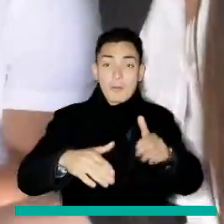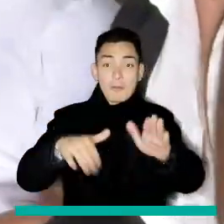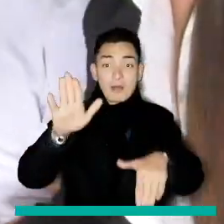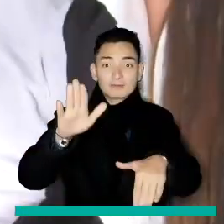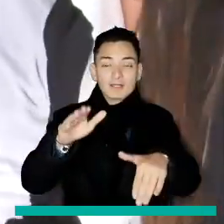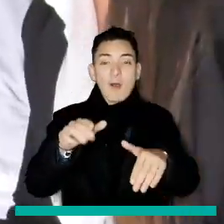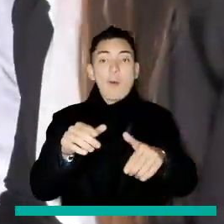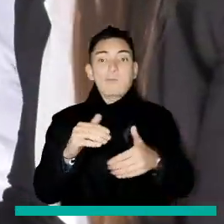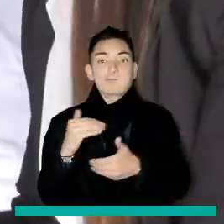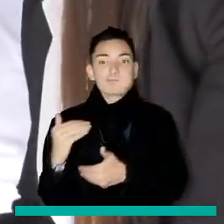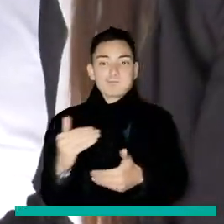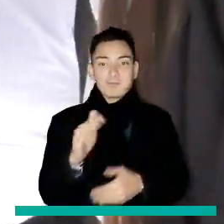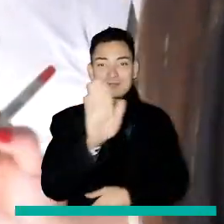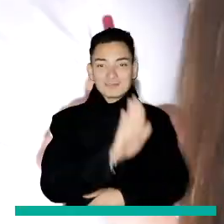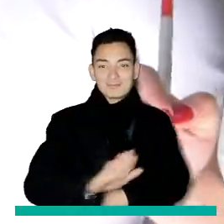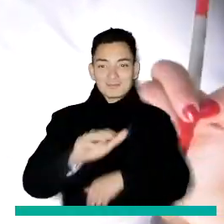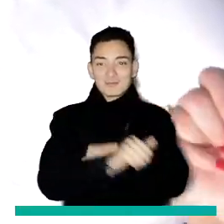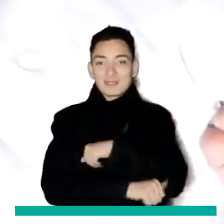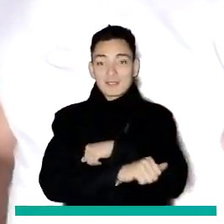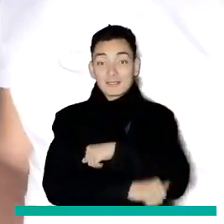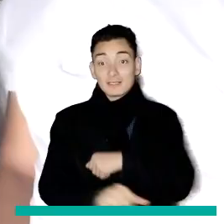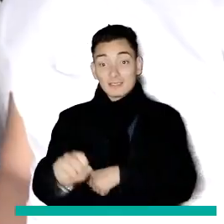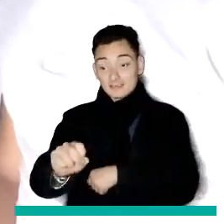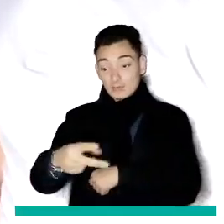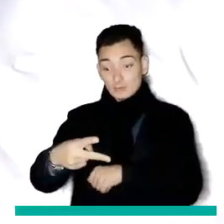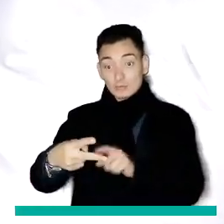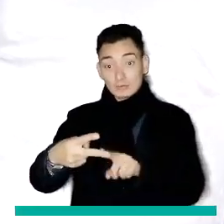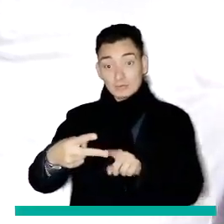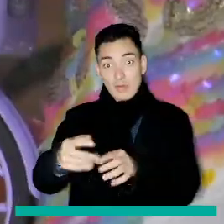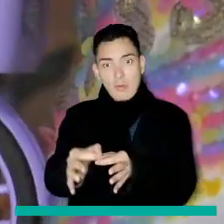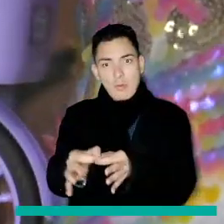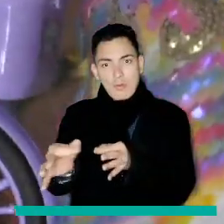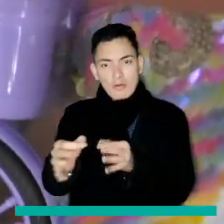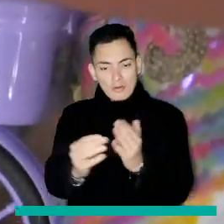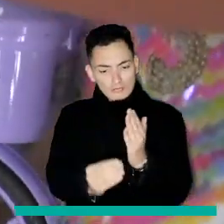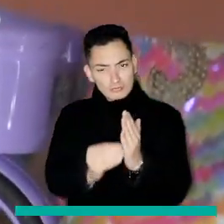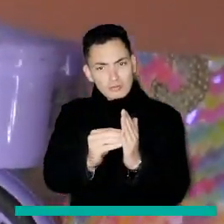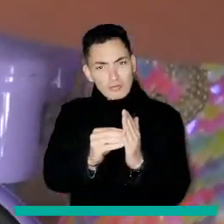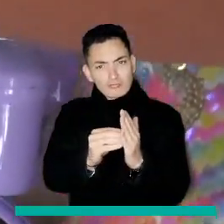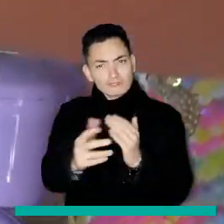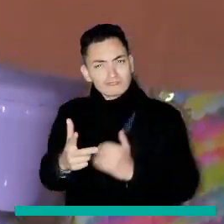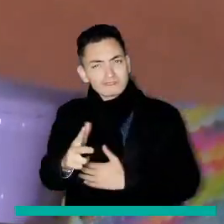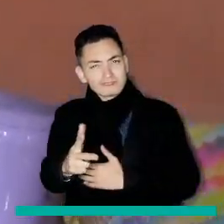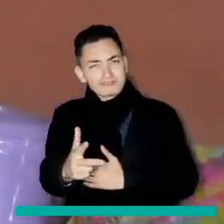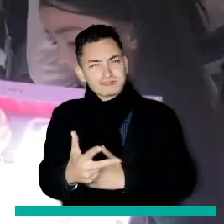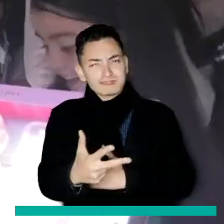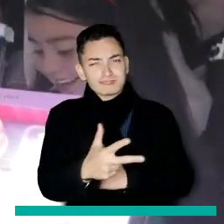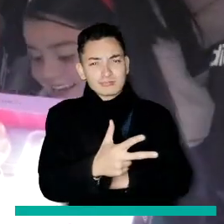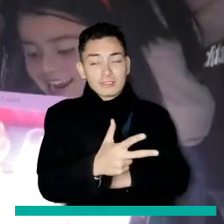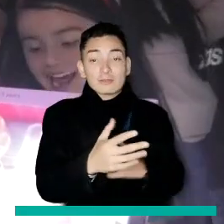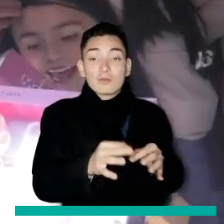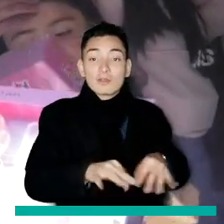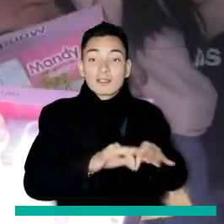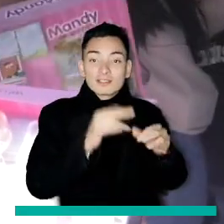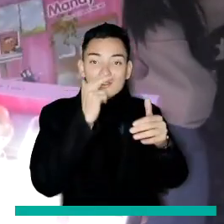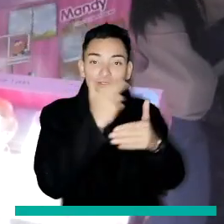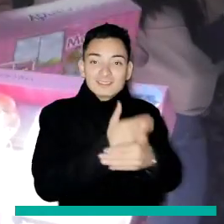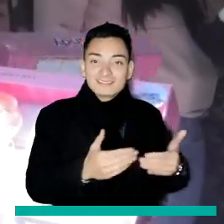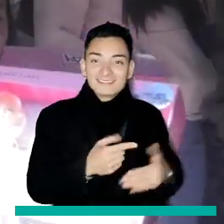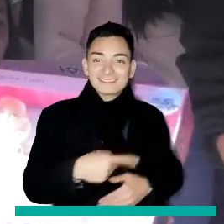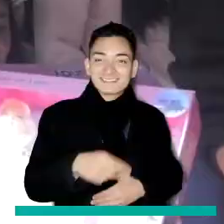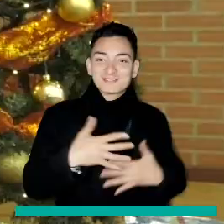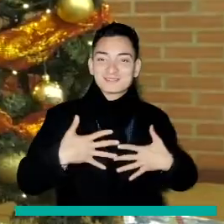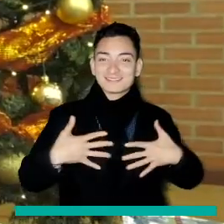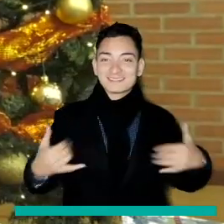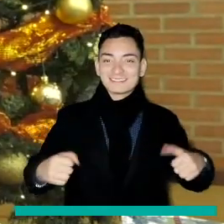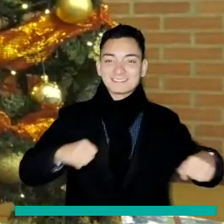llevando muchos más regalos para el departamento. En el segundo municipio que empezamos nuestra gira estamos muy felices porque hay muchos niños